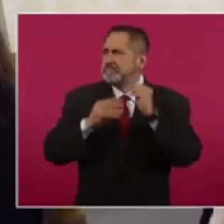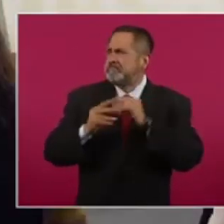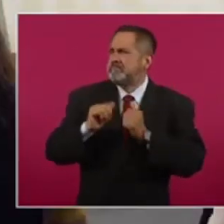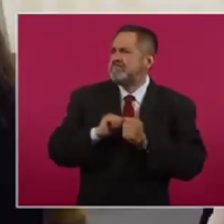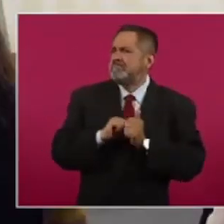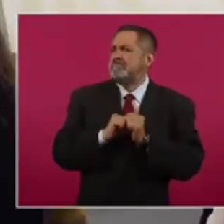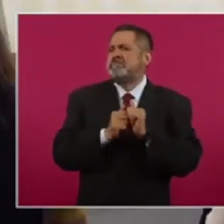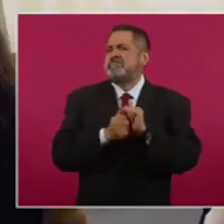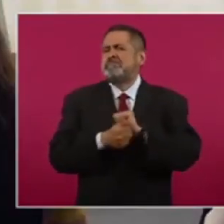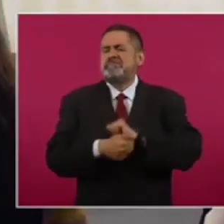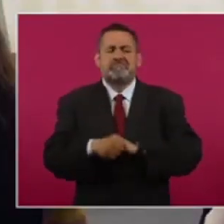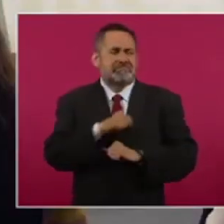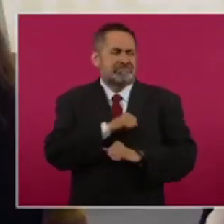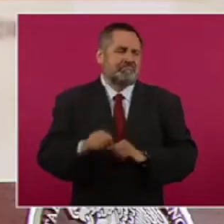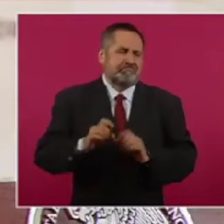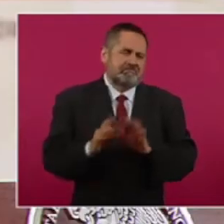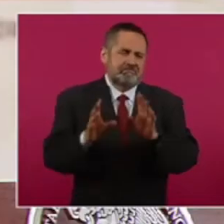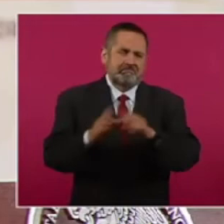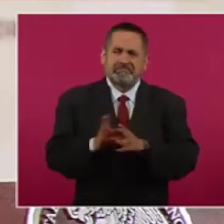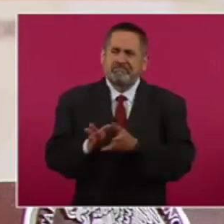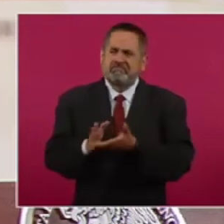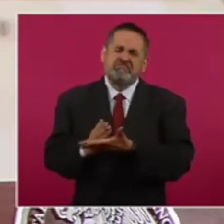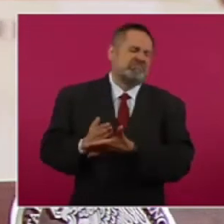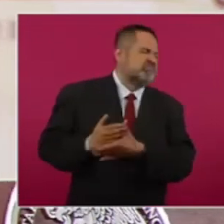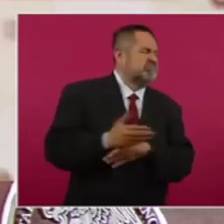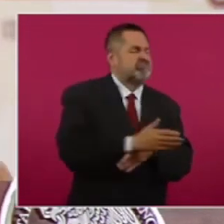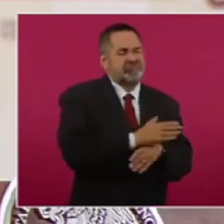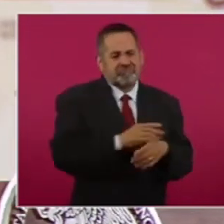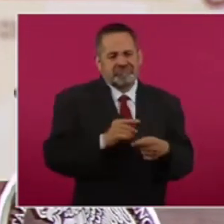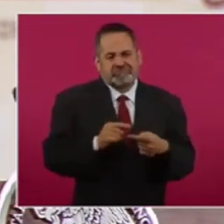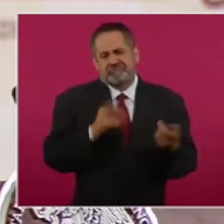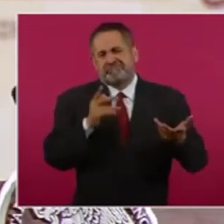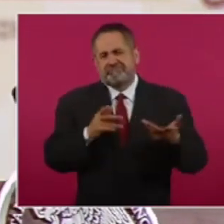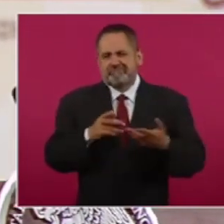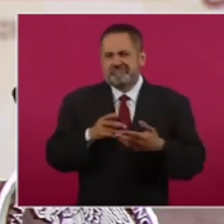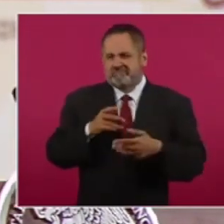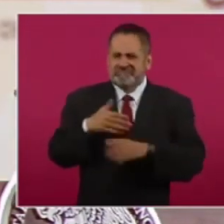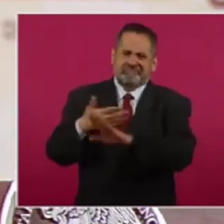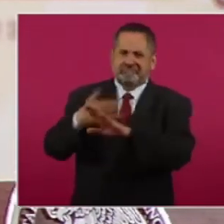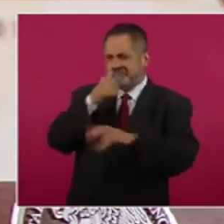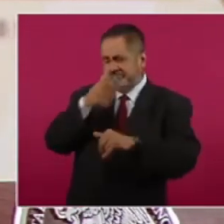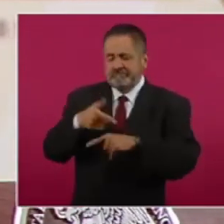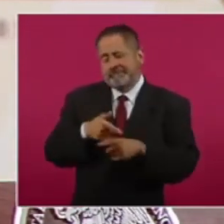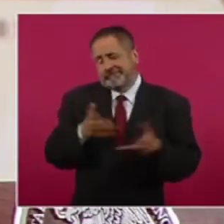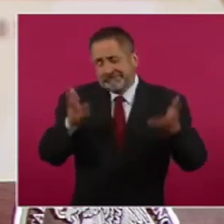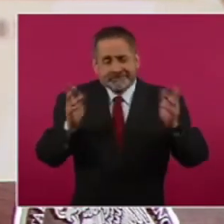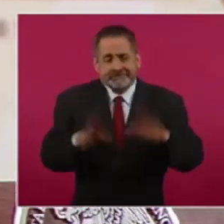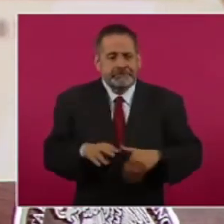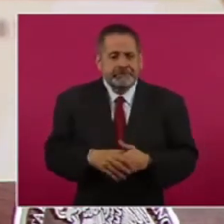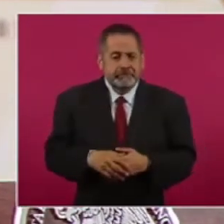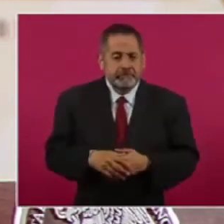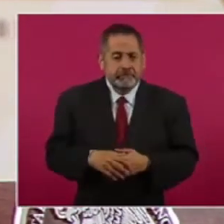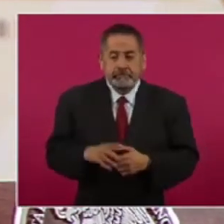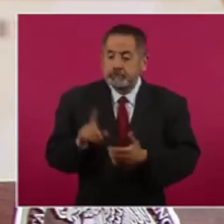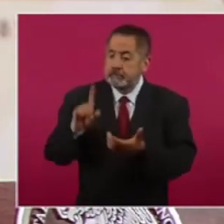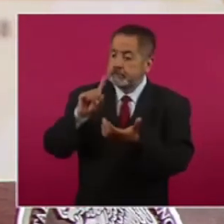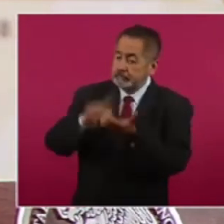las que llevan a muchos a tomar el camino de las conductas antisociales. Entonces, si cambia,